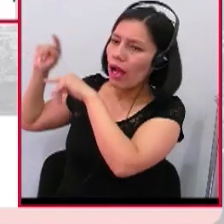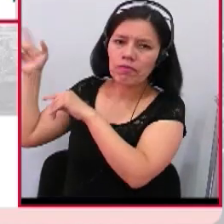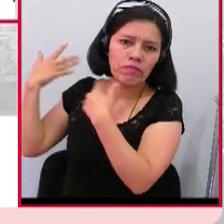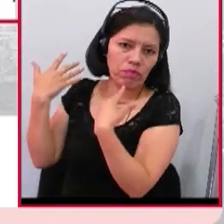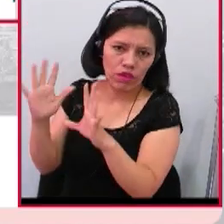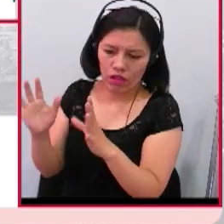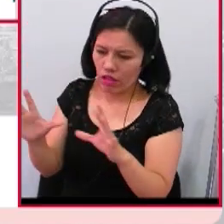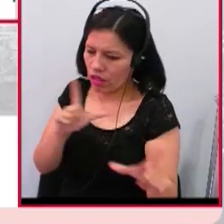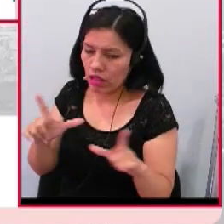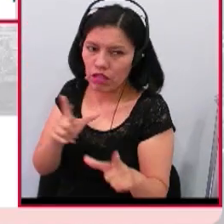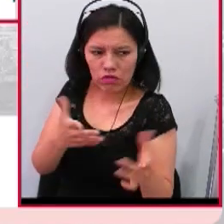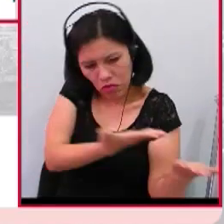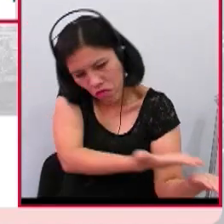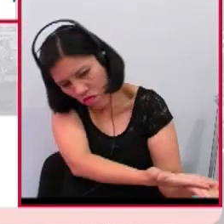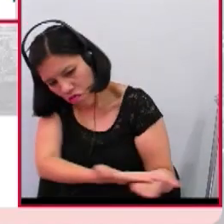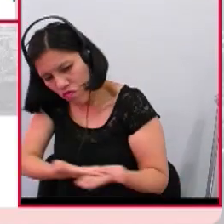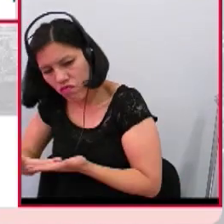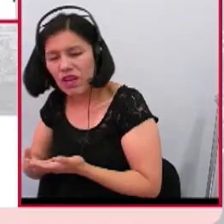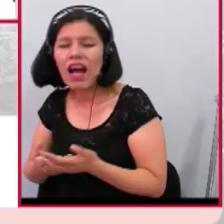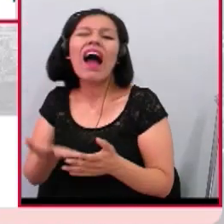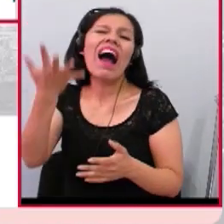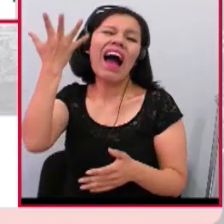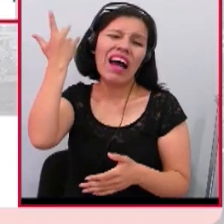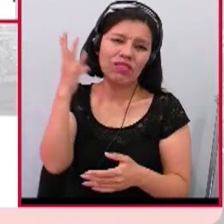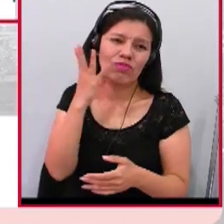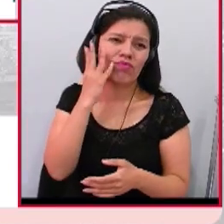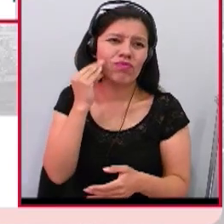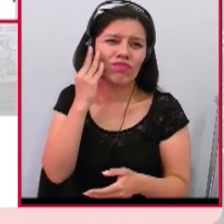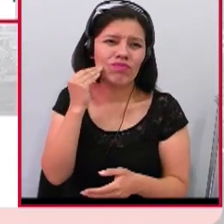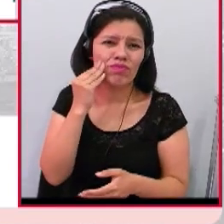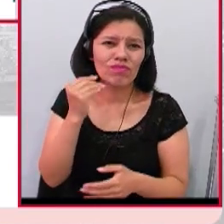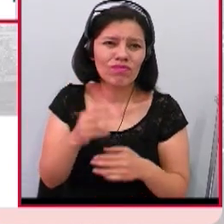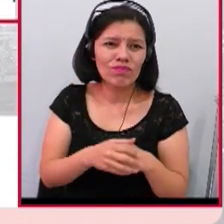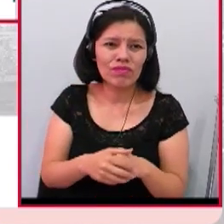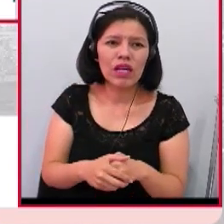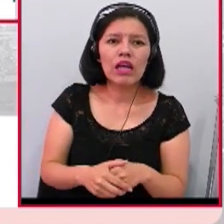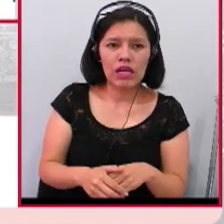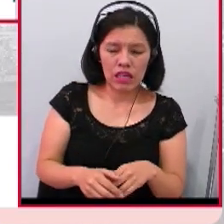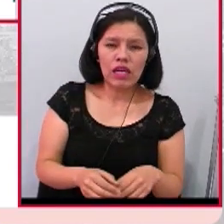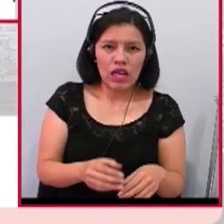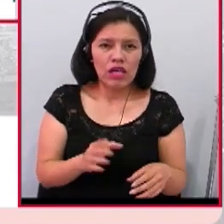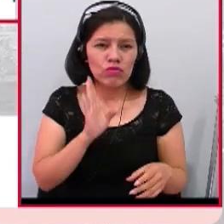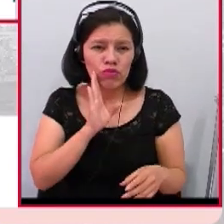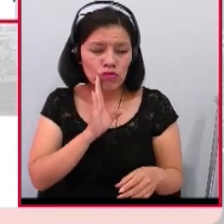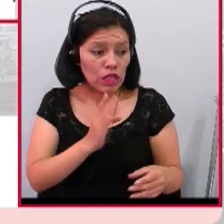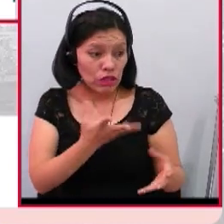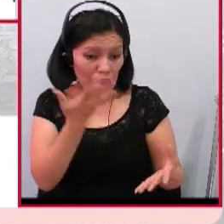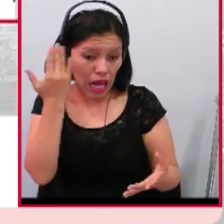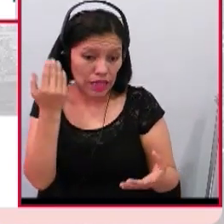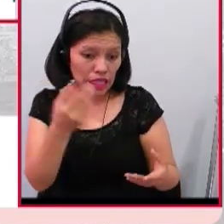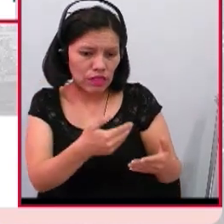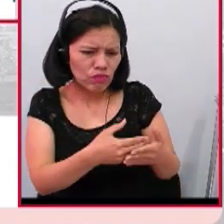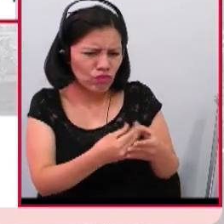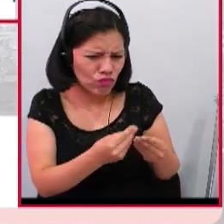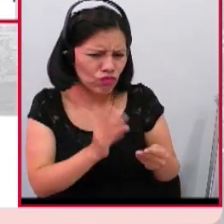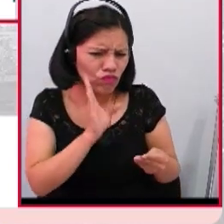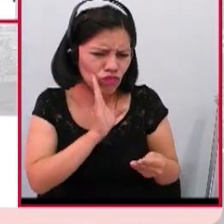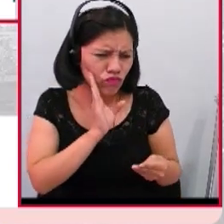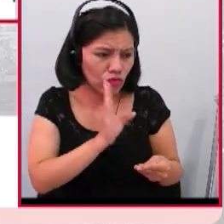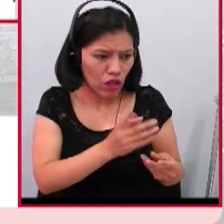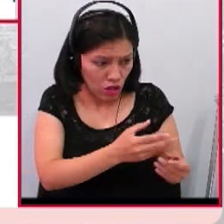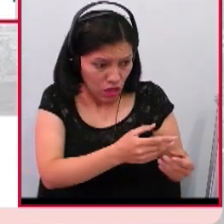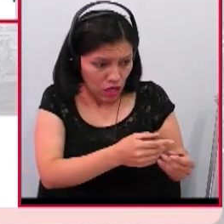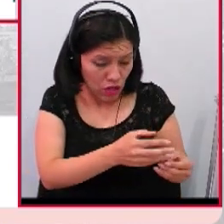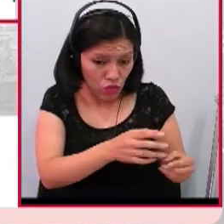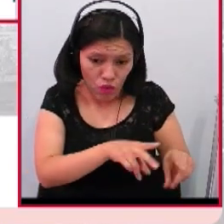a diferencia de antes, que era experimental, de experiencia de los operadores de 20 años, por ejemplo, ¿no? Ya no. Lo hacemos esto. ¿Y por qué? Porque